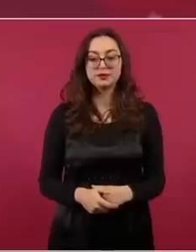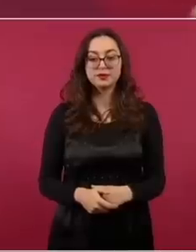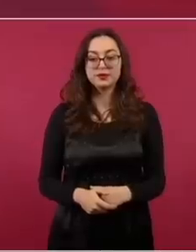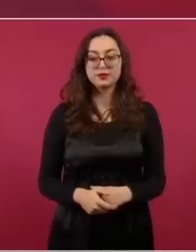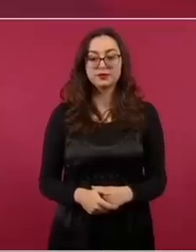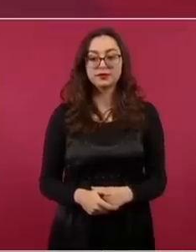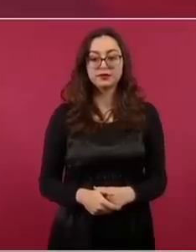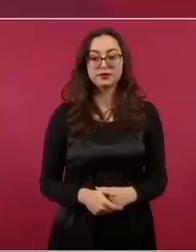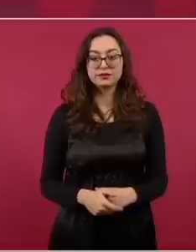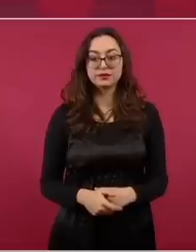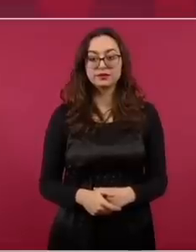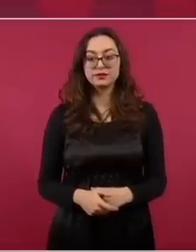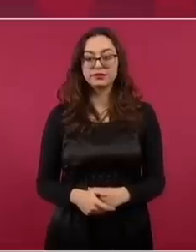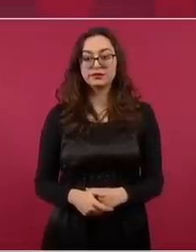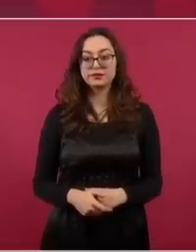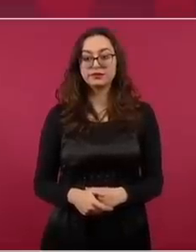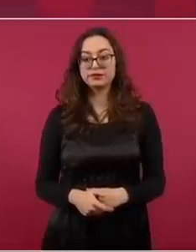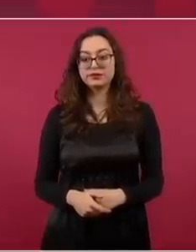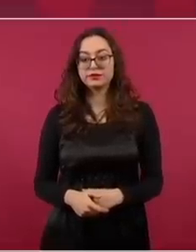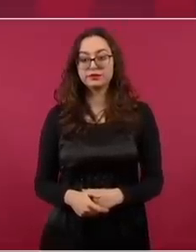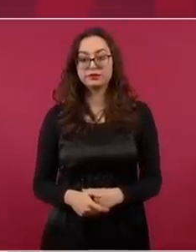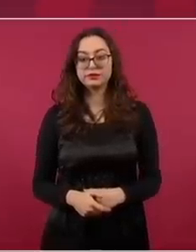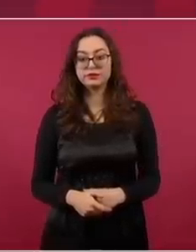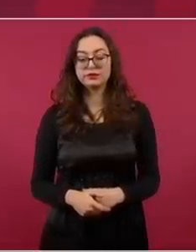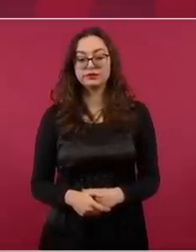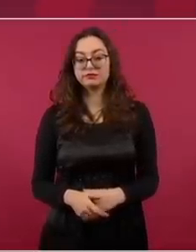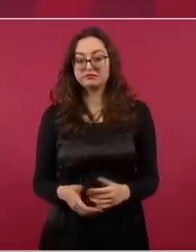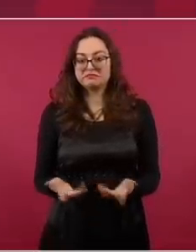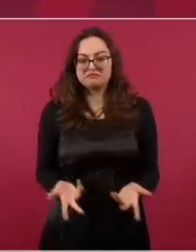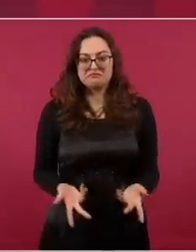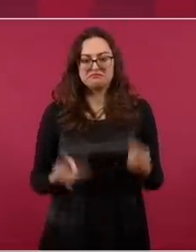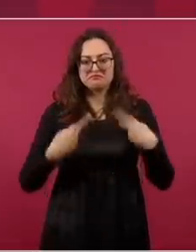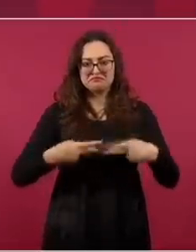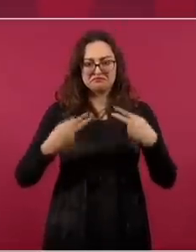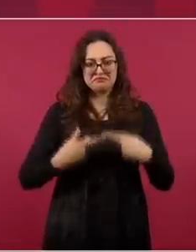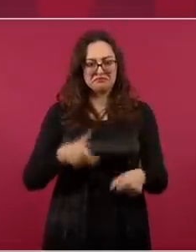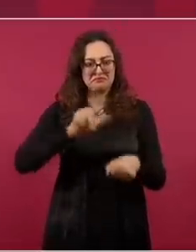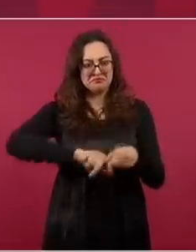pero no es nada personal